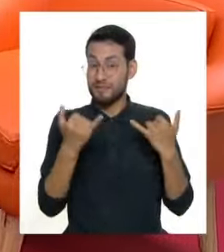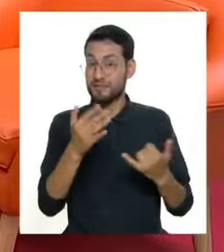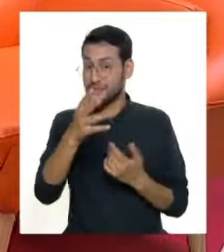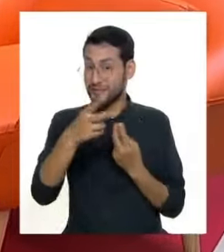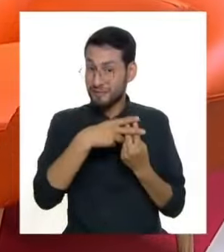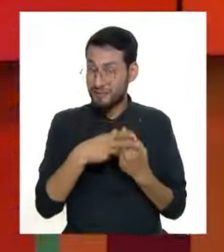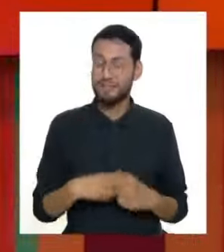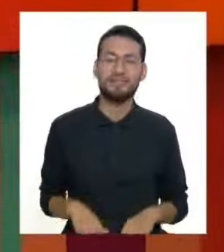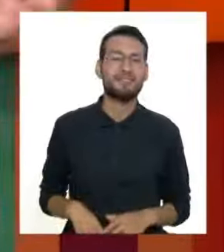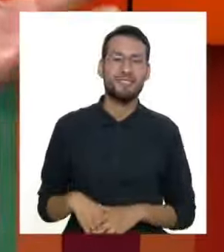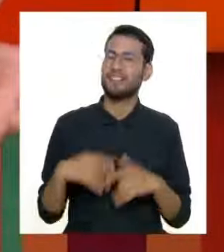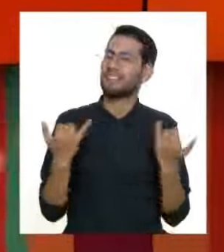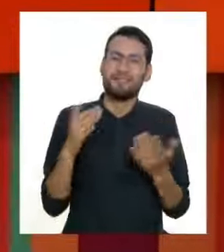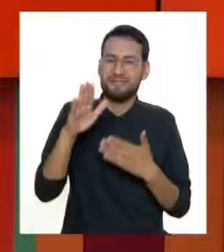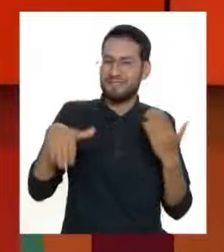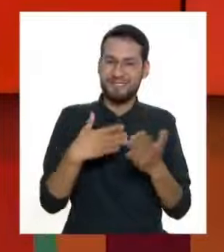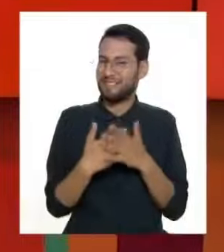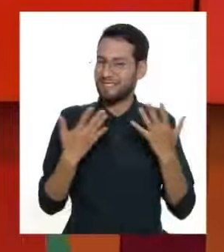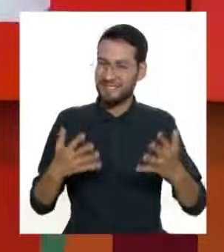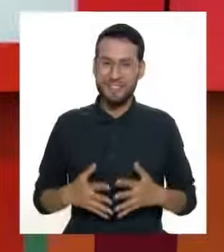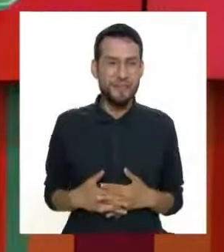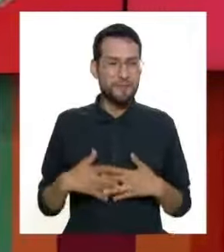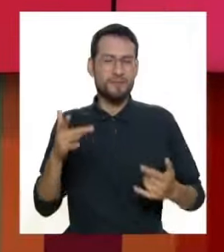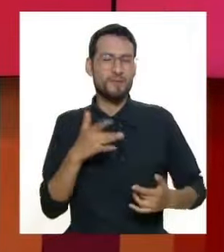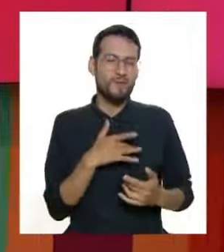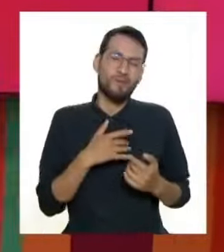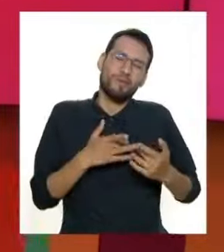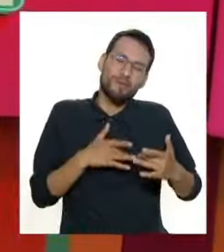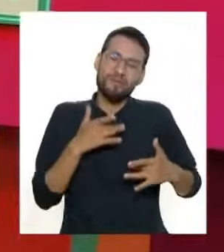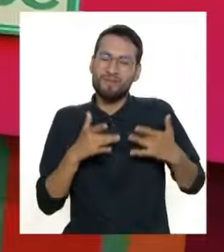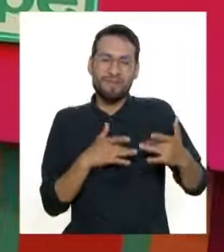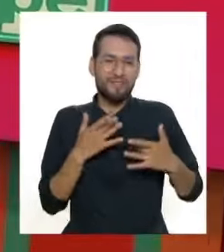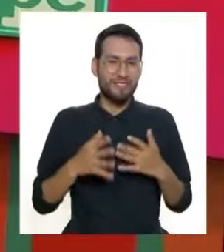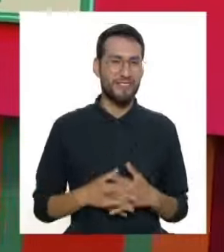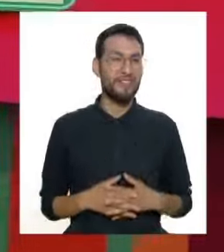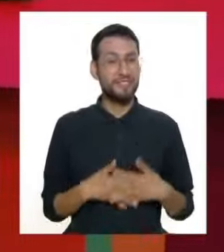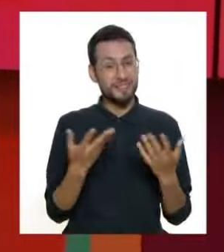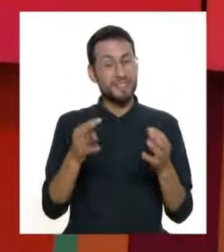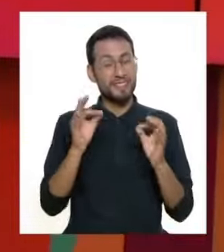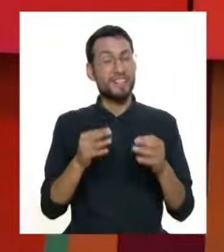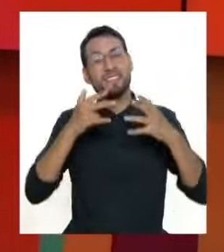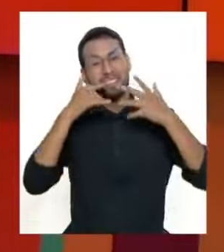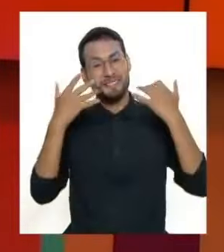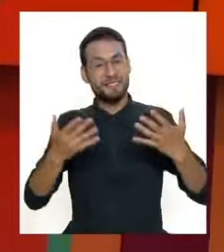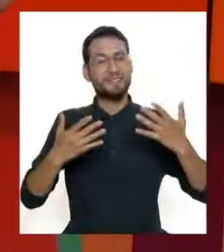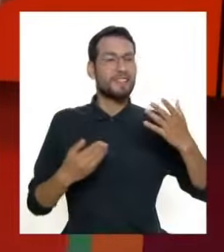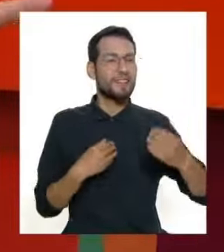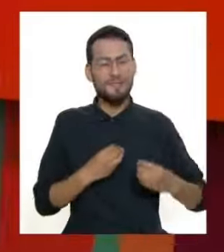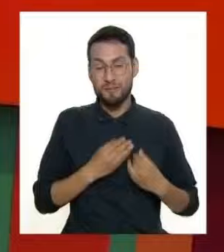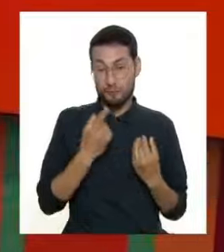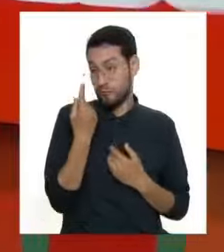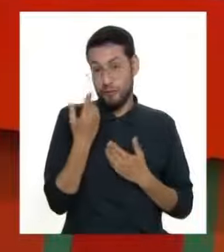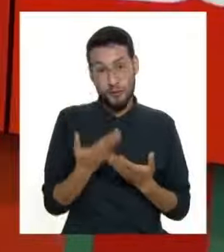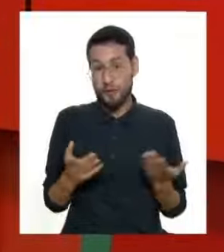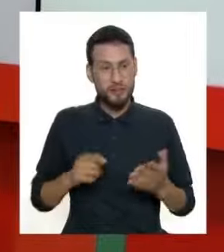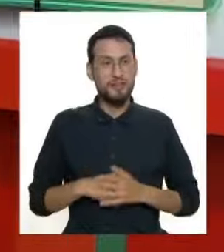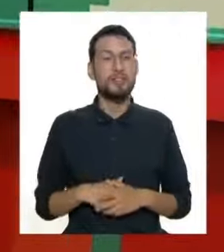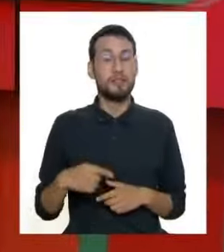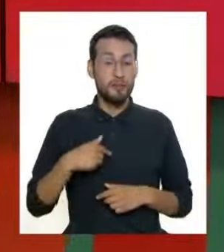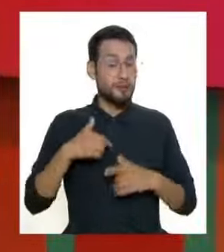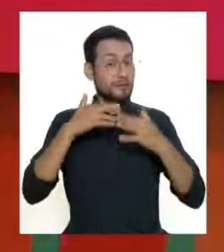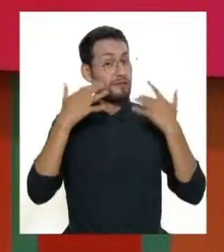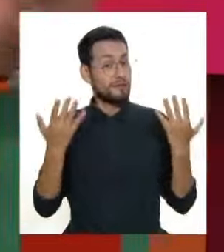un hashtag. Así es, ¿no? Es que todos hemos venido muy afectivos, muy sentimentales. Y sin duda la felicidad no se expresa en un solo hecho, ¿no? A mí me